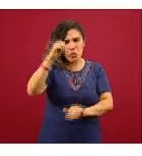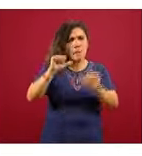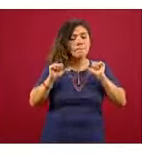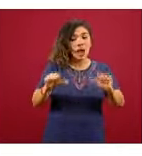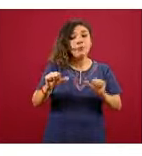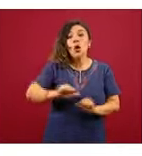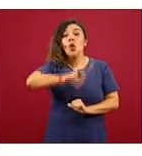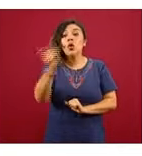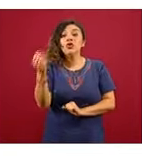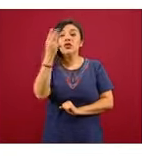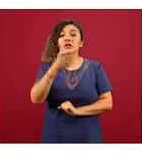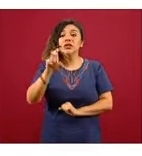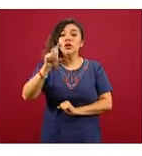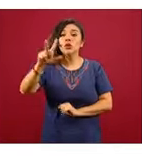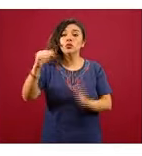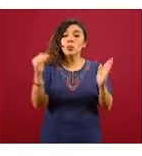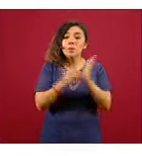son